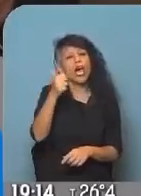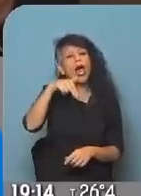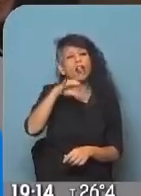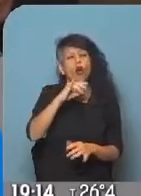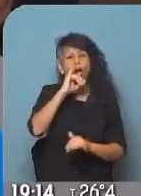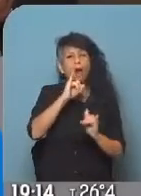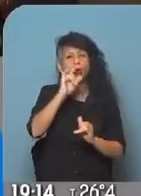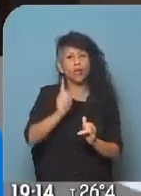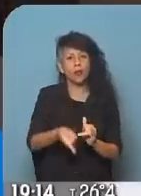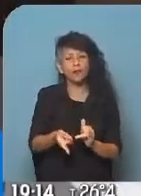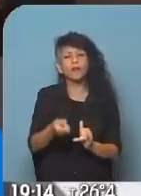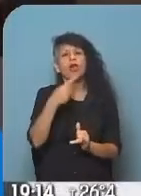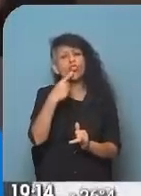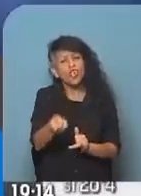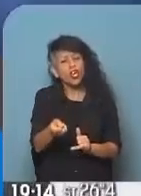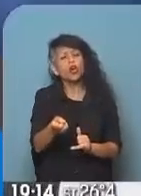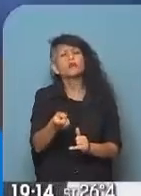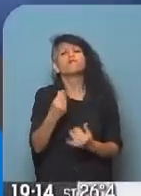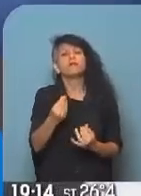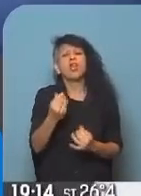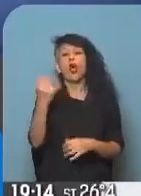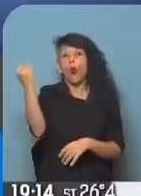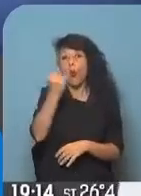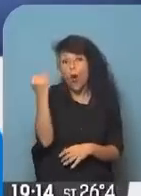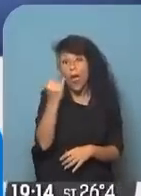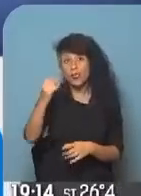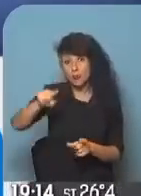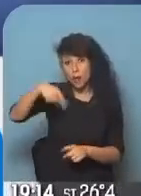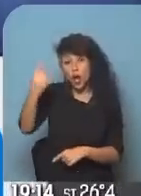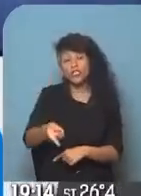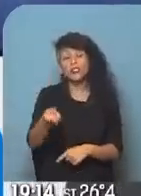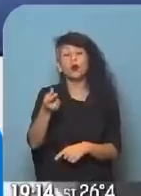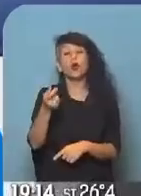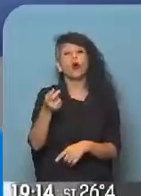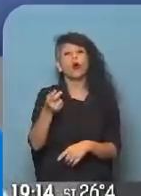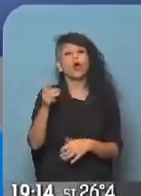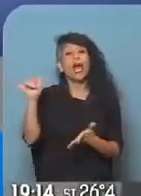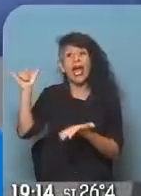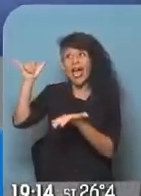a Pablo Moyano el jueves a las 19 en Ezeiza.